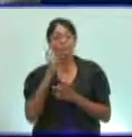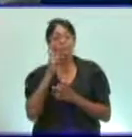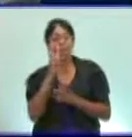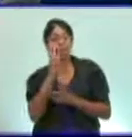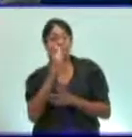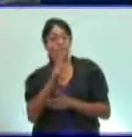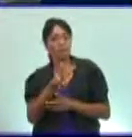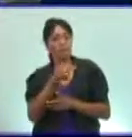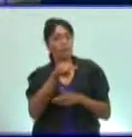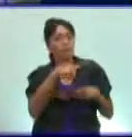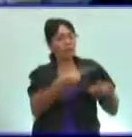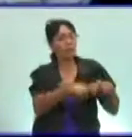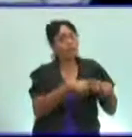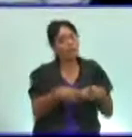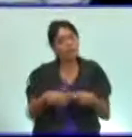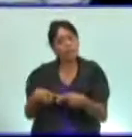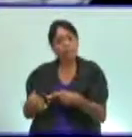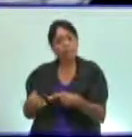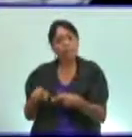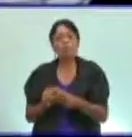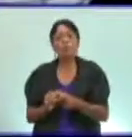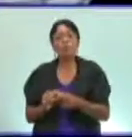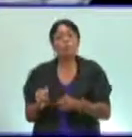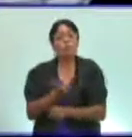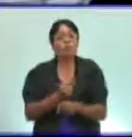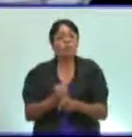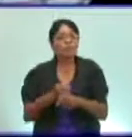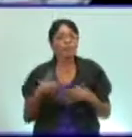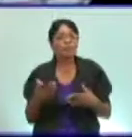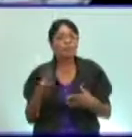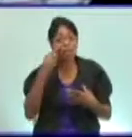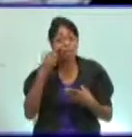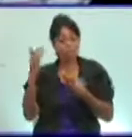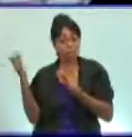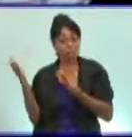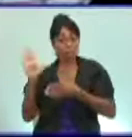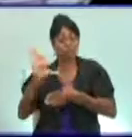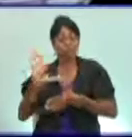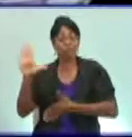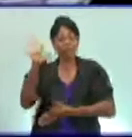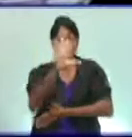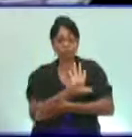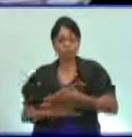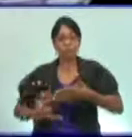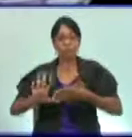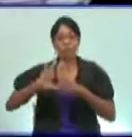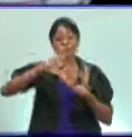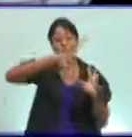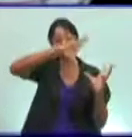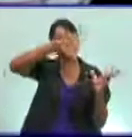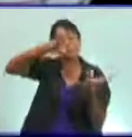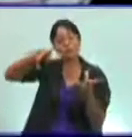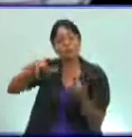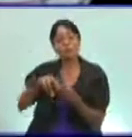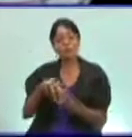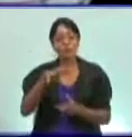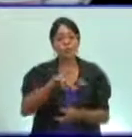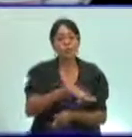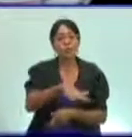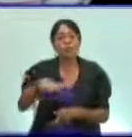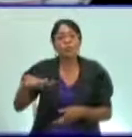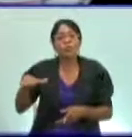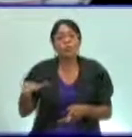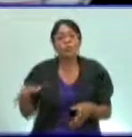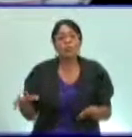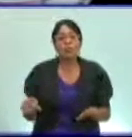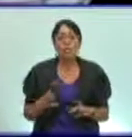elementos utilizando este mapa del mundo zonas climáticas. Vamos a localizar estos elementos que lo estamos viendo en